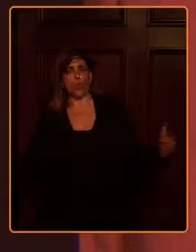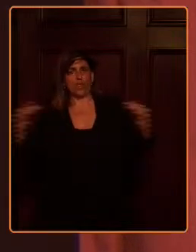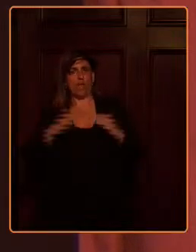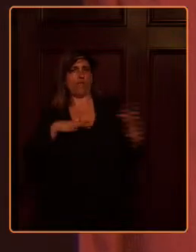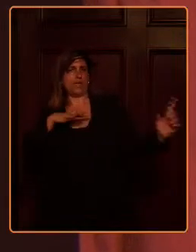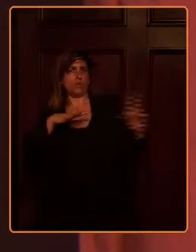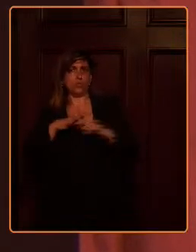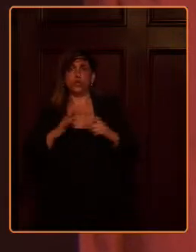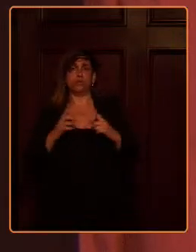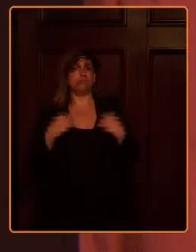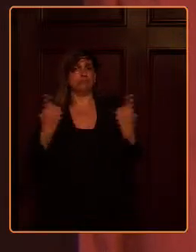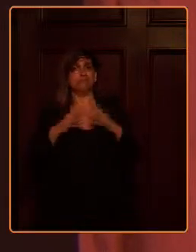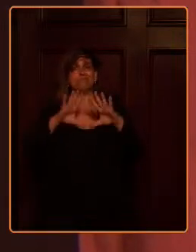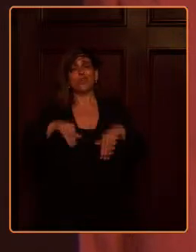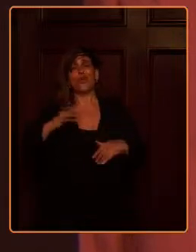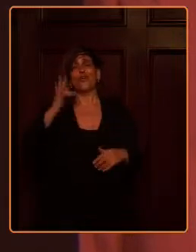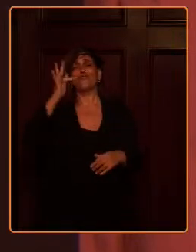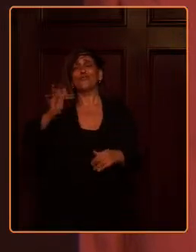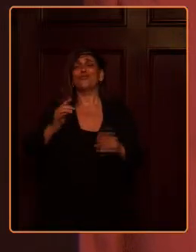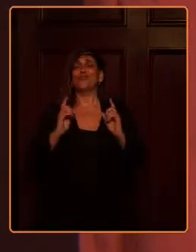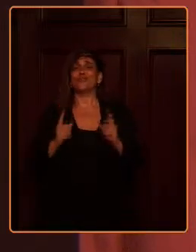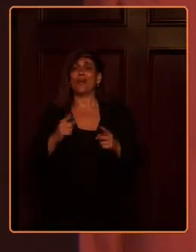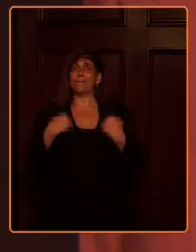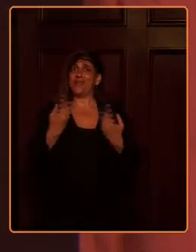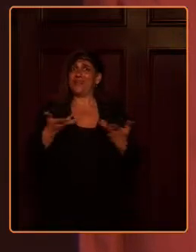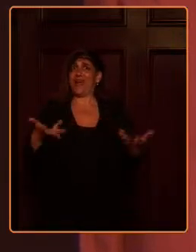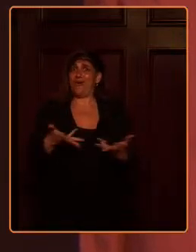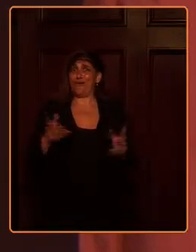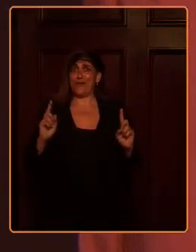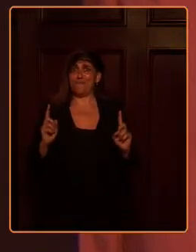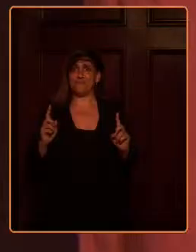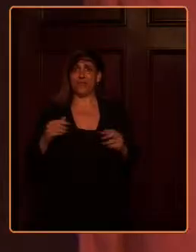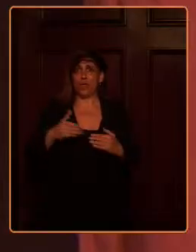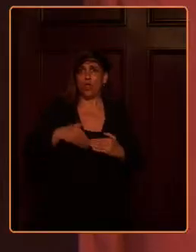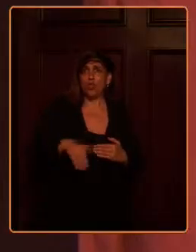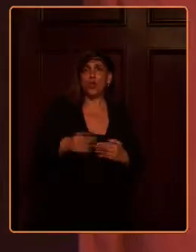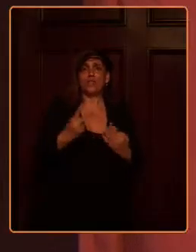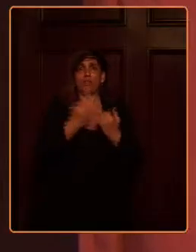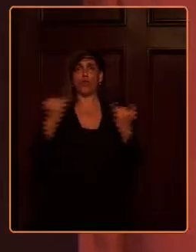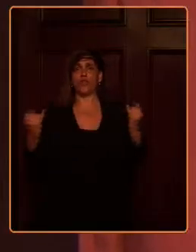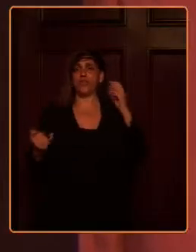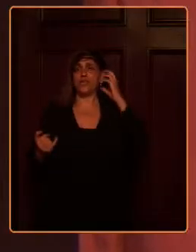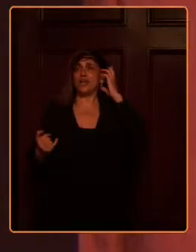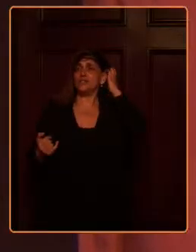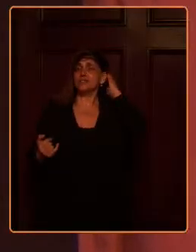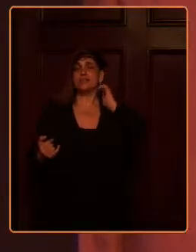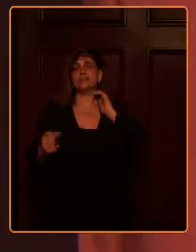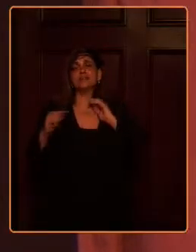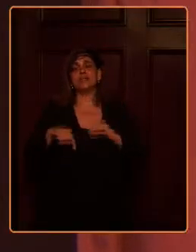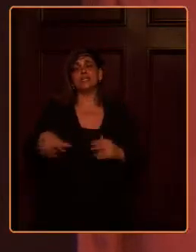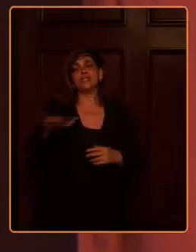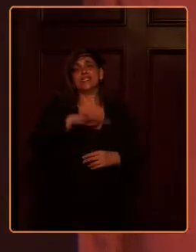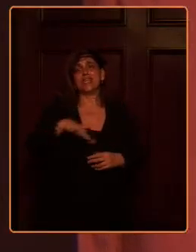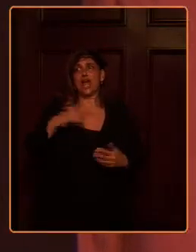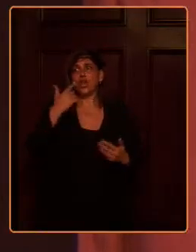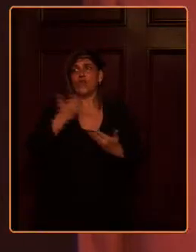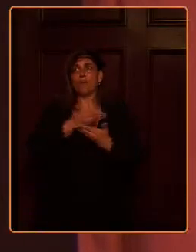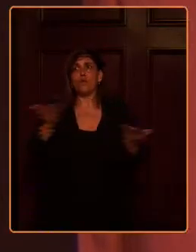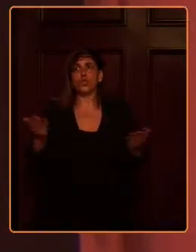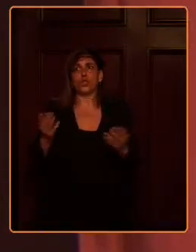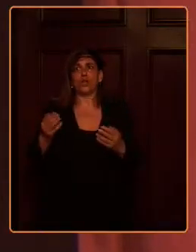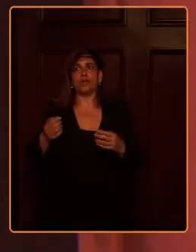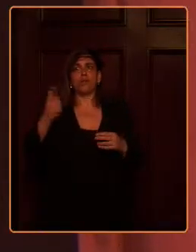educación del futuro, pero también del presente. Así que durante estas dos jornadas, este escenario va a ser un laboratorio de